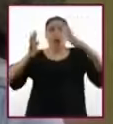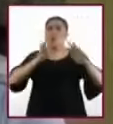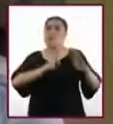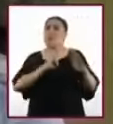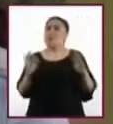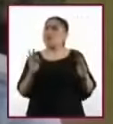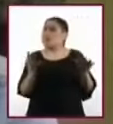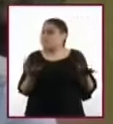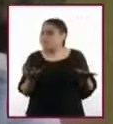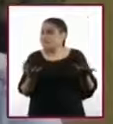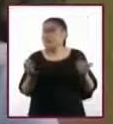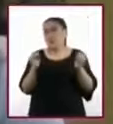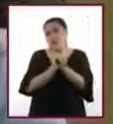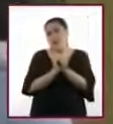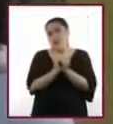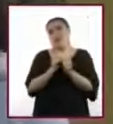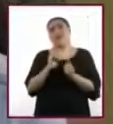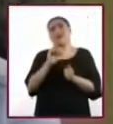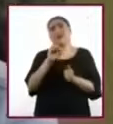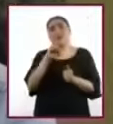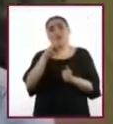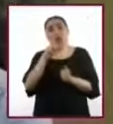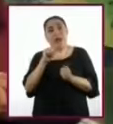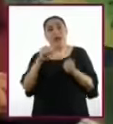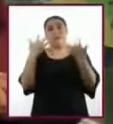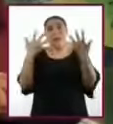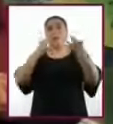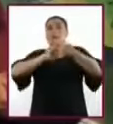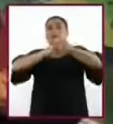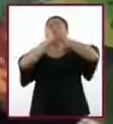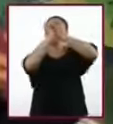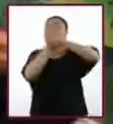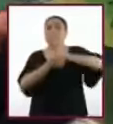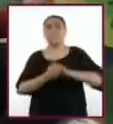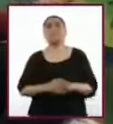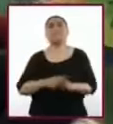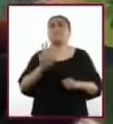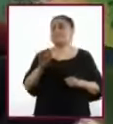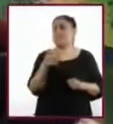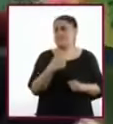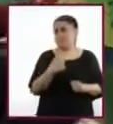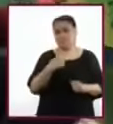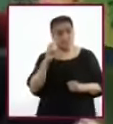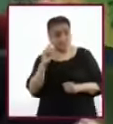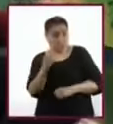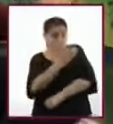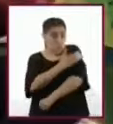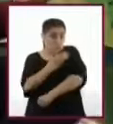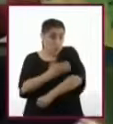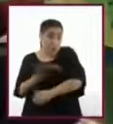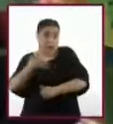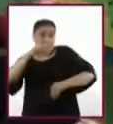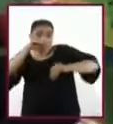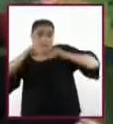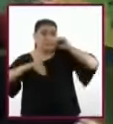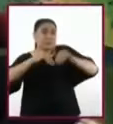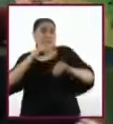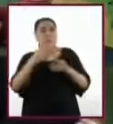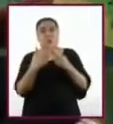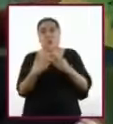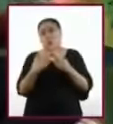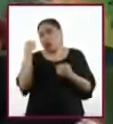en el trabajo con sombras, como si nuestras manos se transformaran. Sí, y yo vi que no solo los compañeros que hicieron las formas tenían mucha